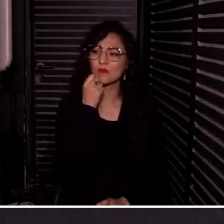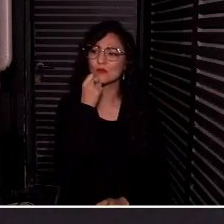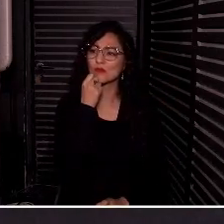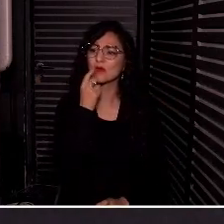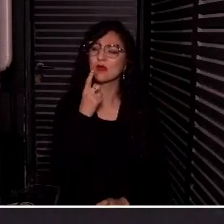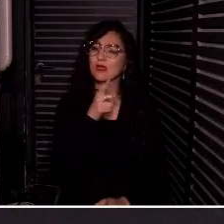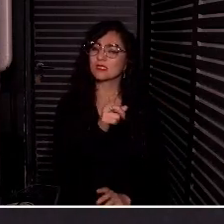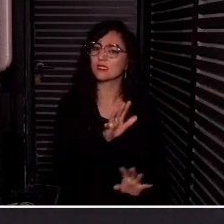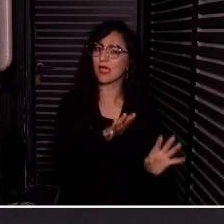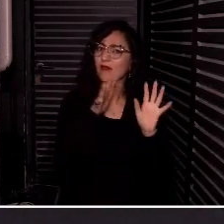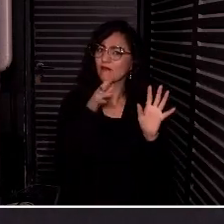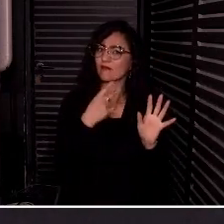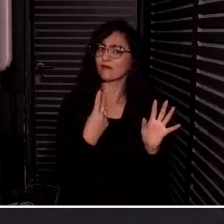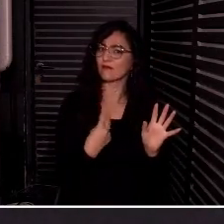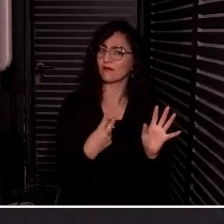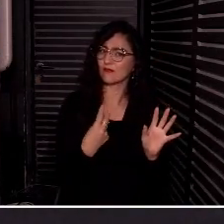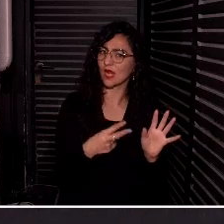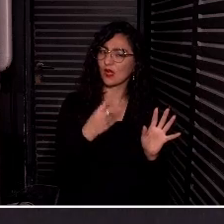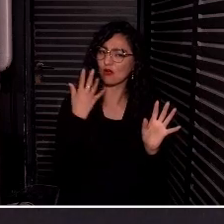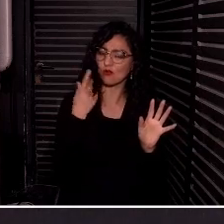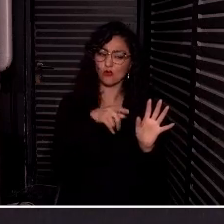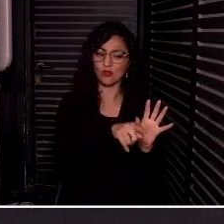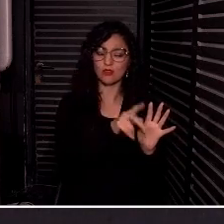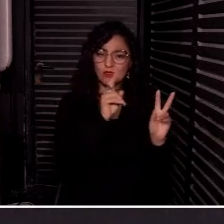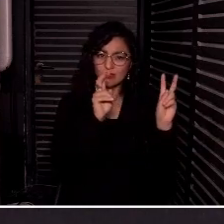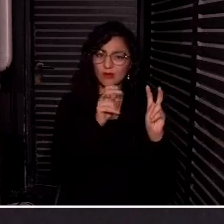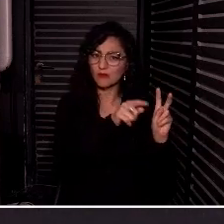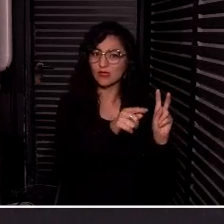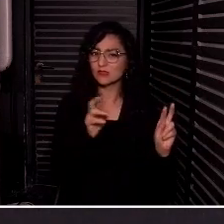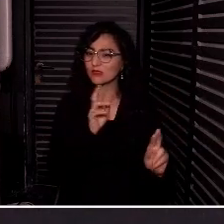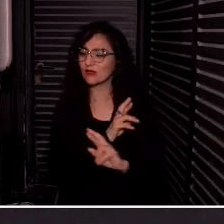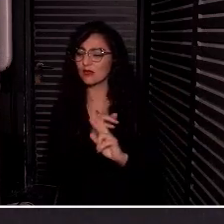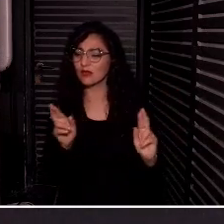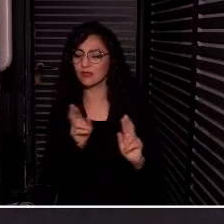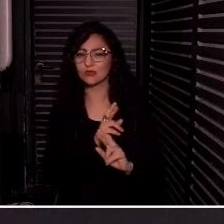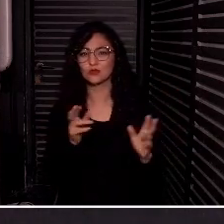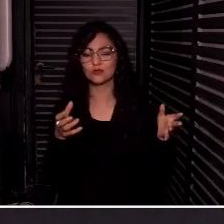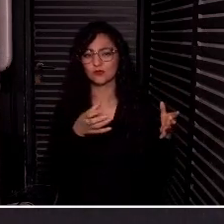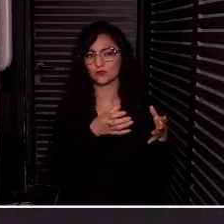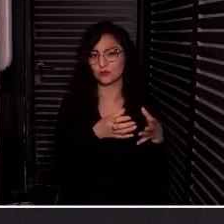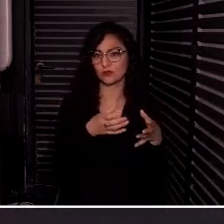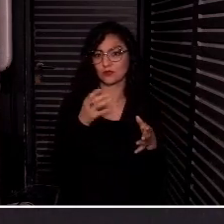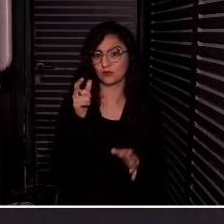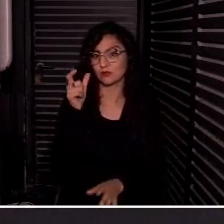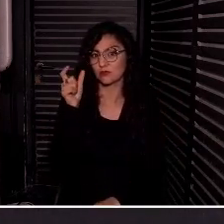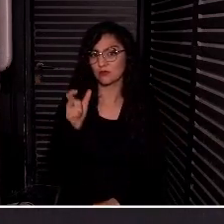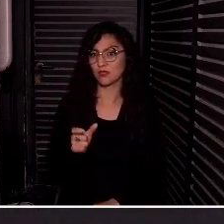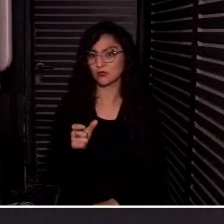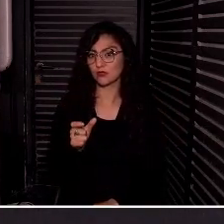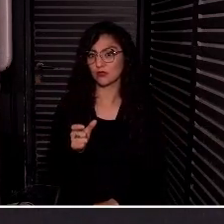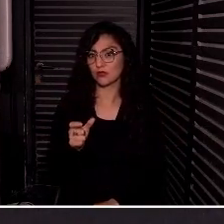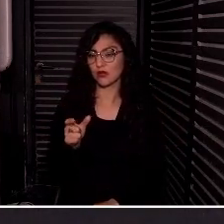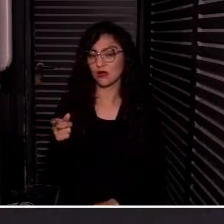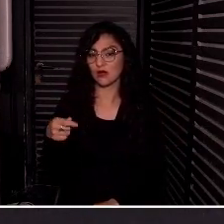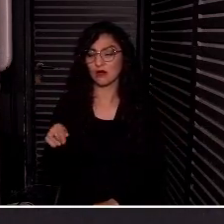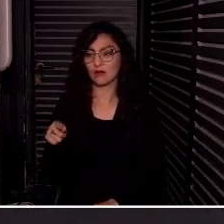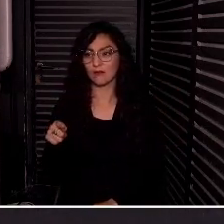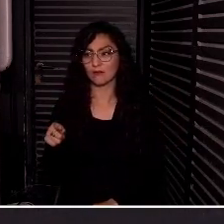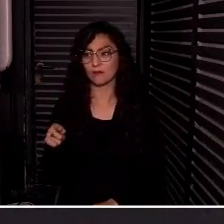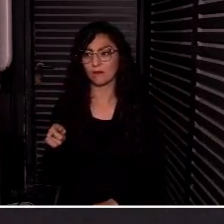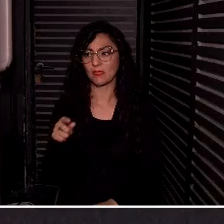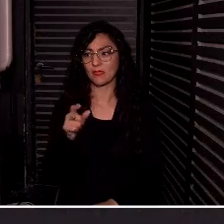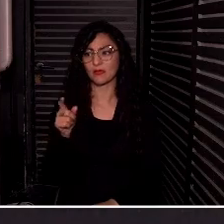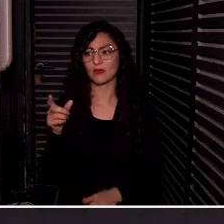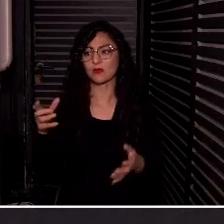periodístico que puede tener esta información en relación a que el campeón quedó en Santiago